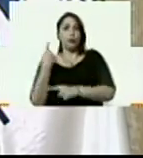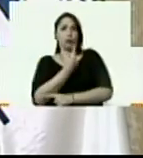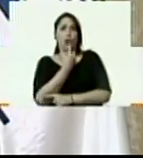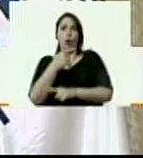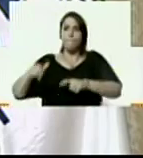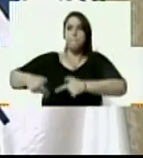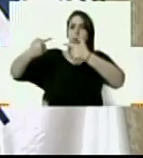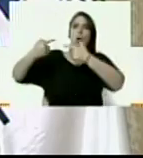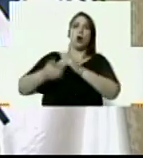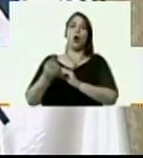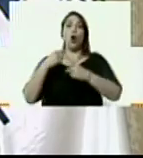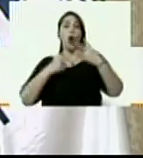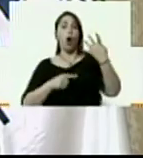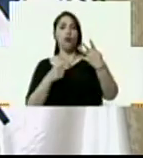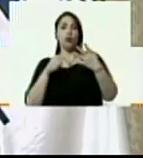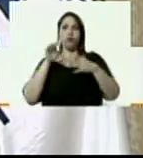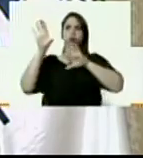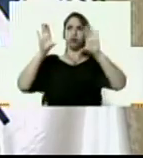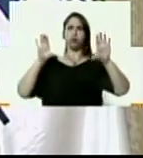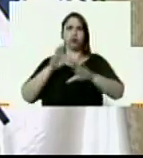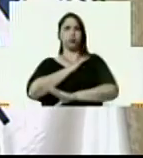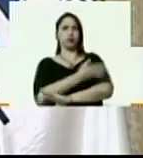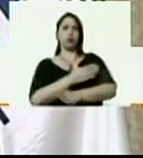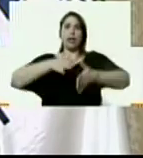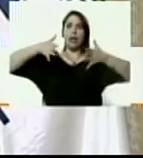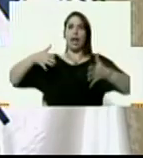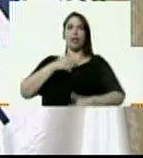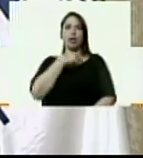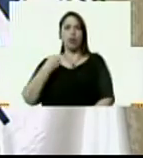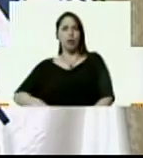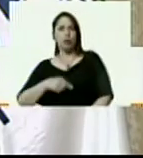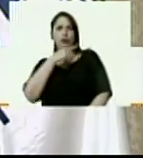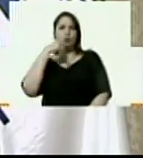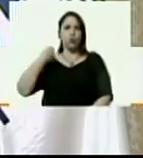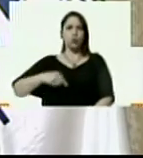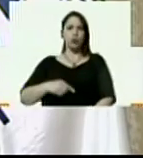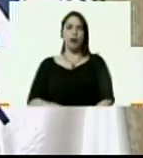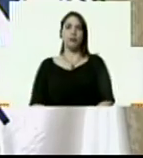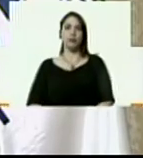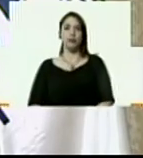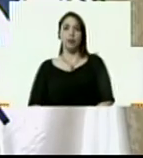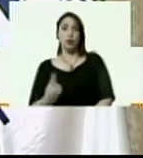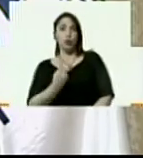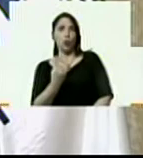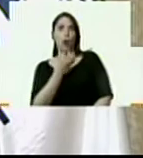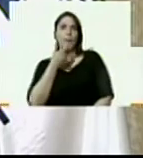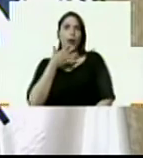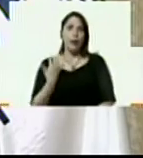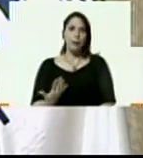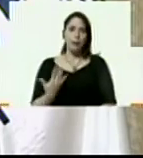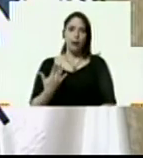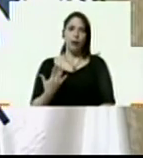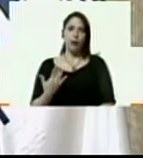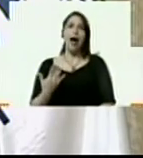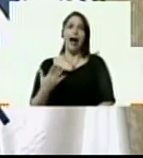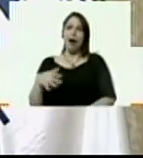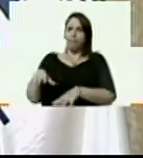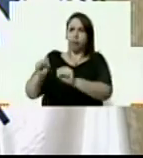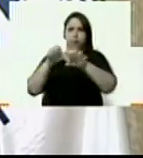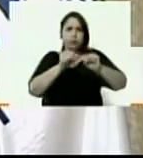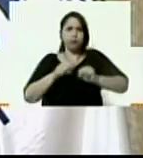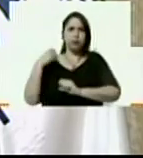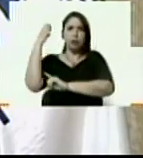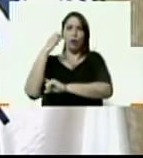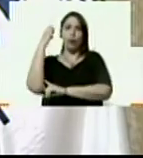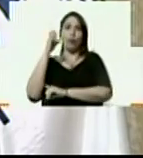enfrentar a otros pueblos grandes de poder como el de rusia el de china ya no sólo tiene que lidiar con tratar de seguir dominando a europa